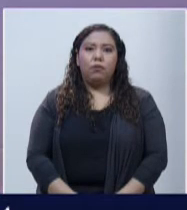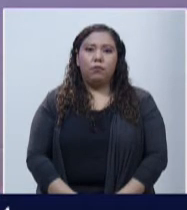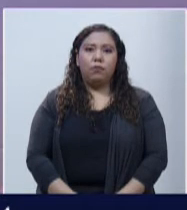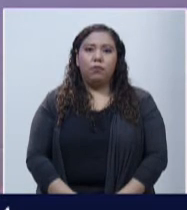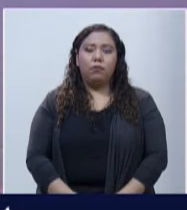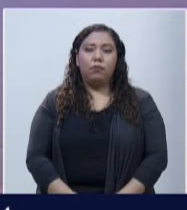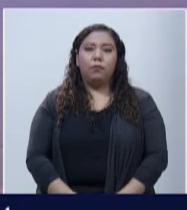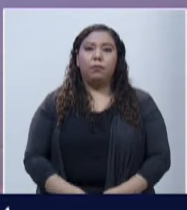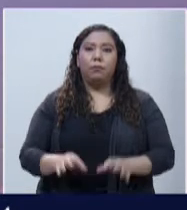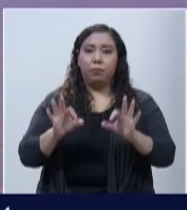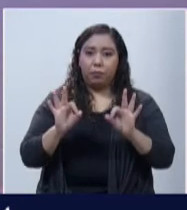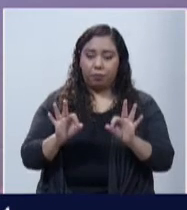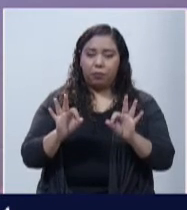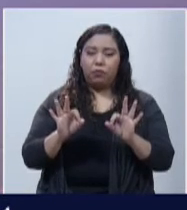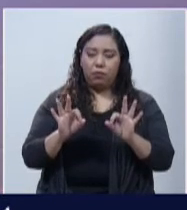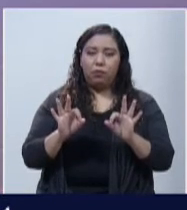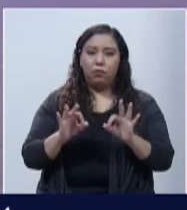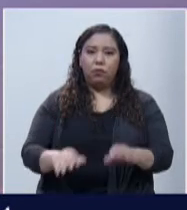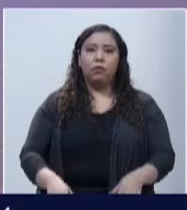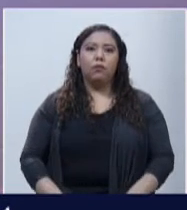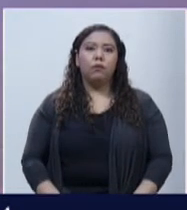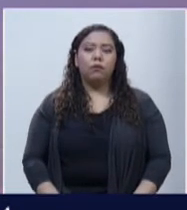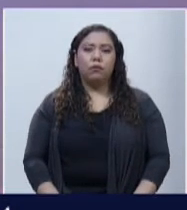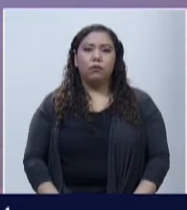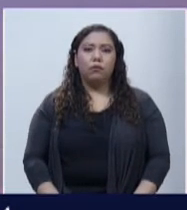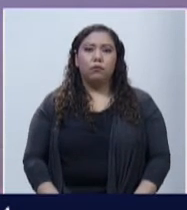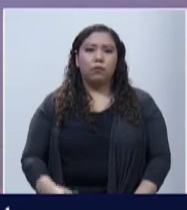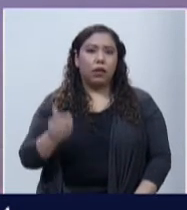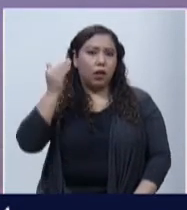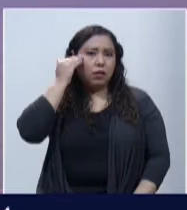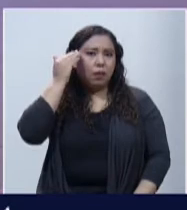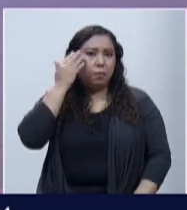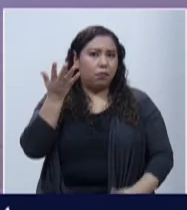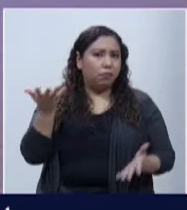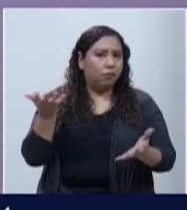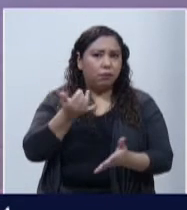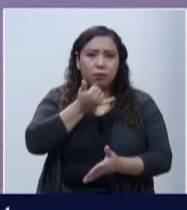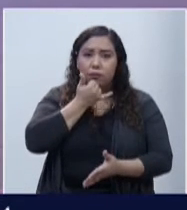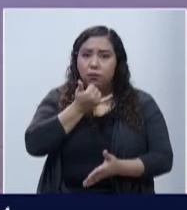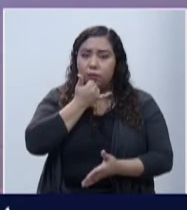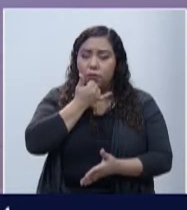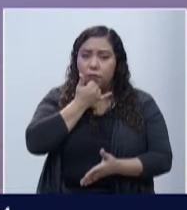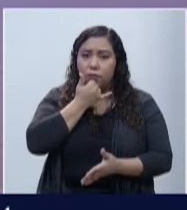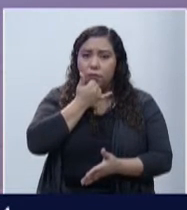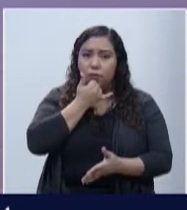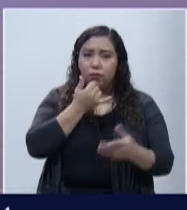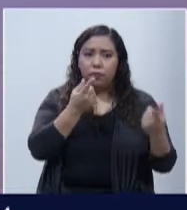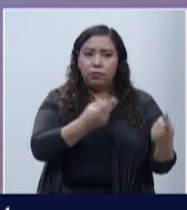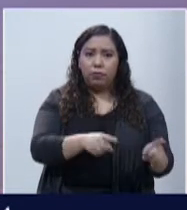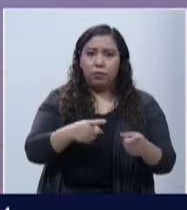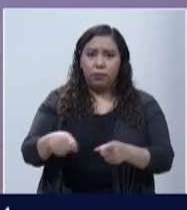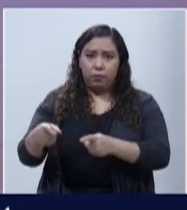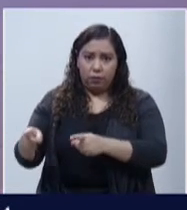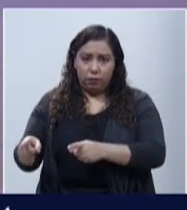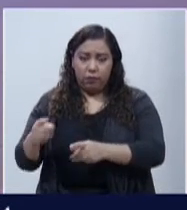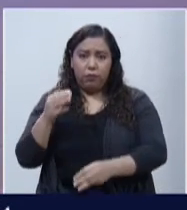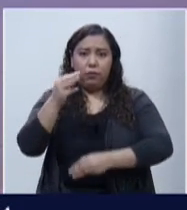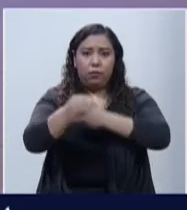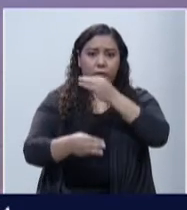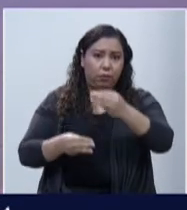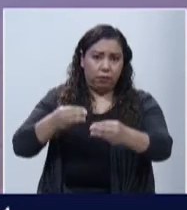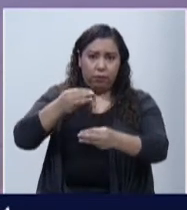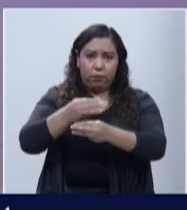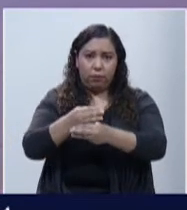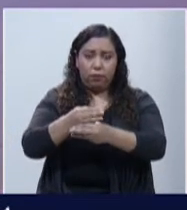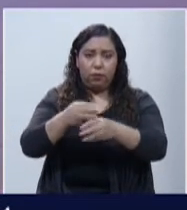en el momento en que conozcamos toda la información de las noticias que se han desarrollado a nivel mundial en